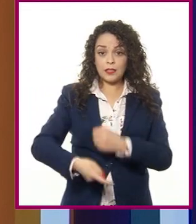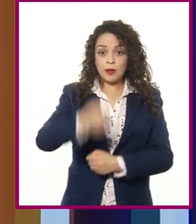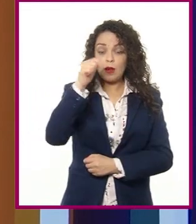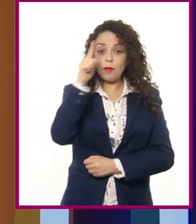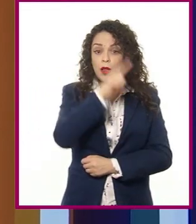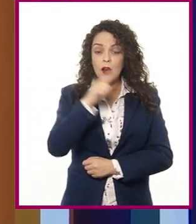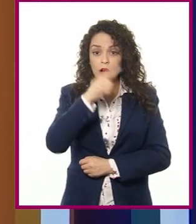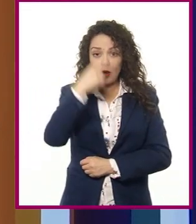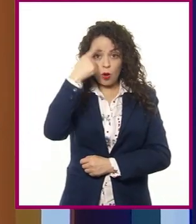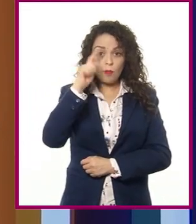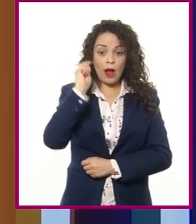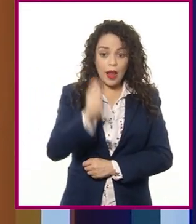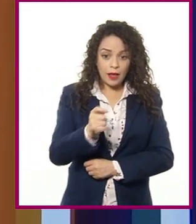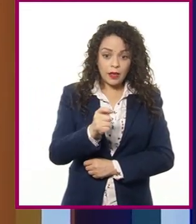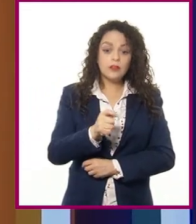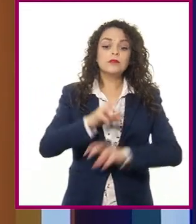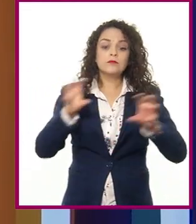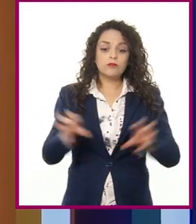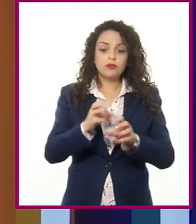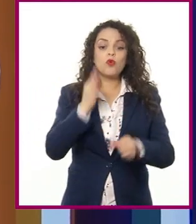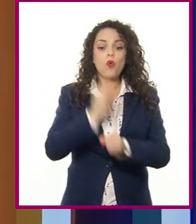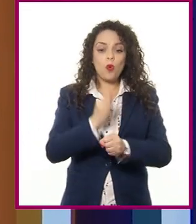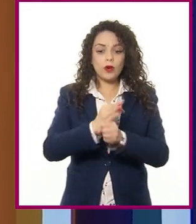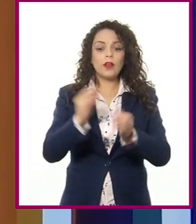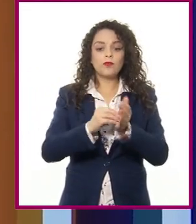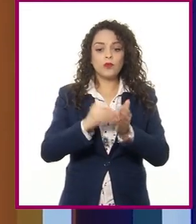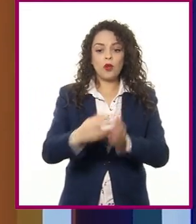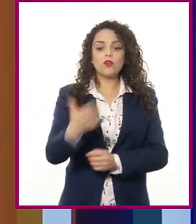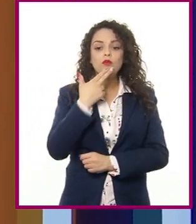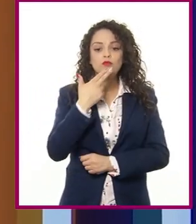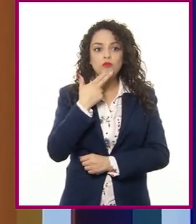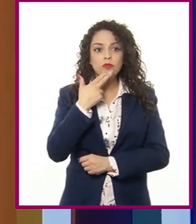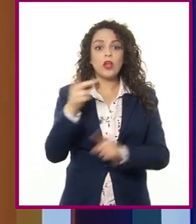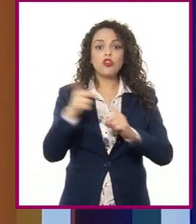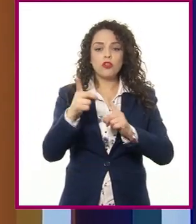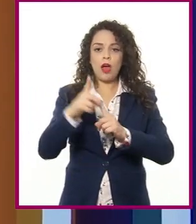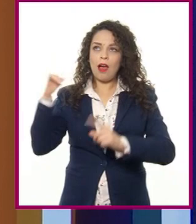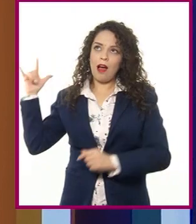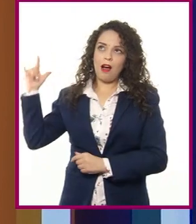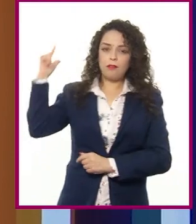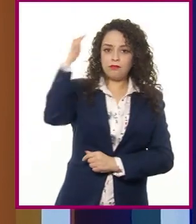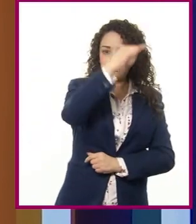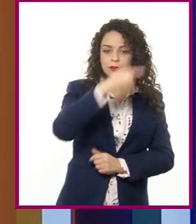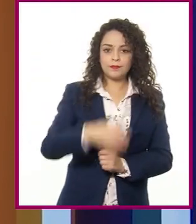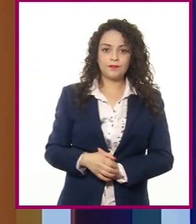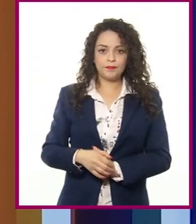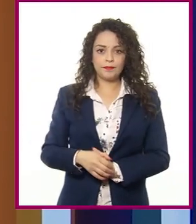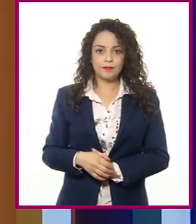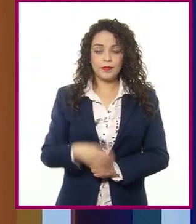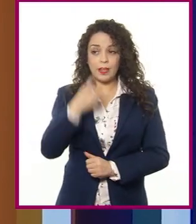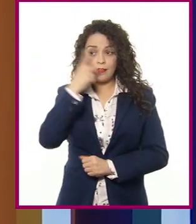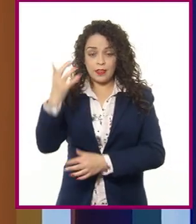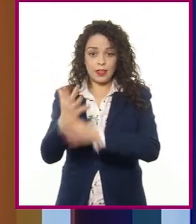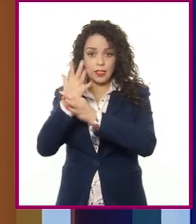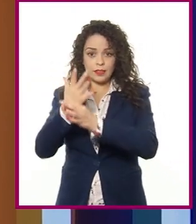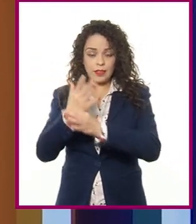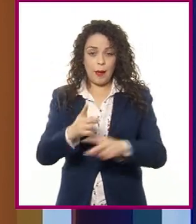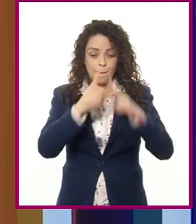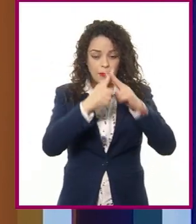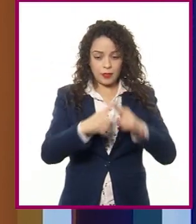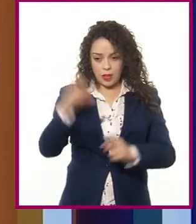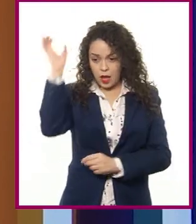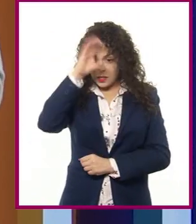de programación y que sigue vigente en la industria aeroespacial. La ciencia matemática muestra lo